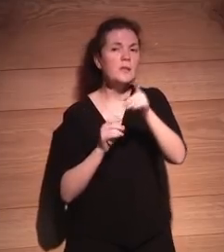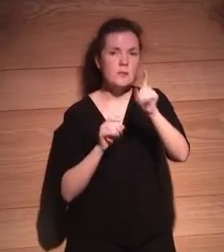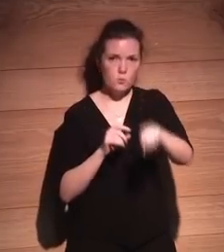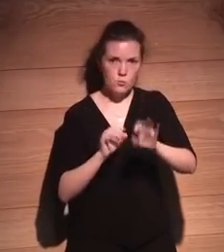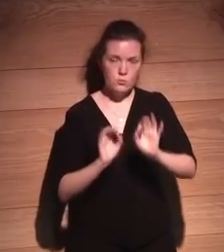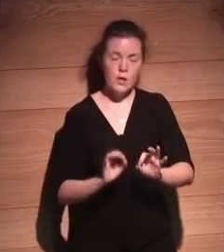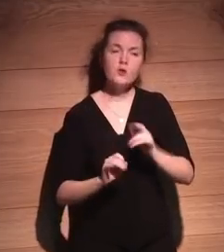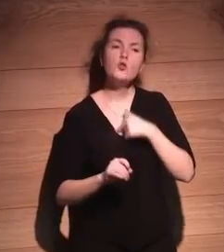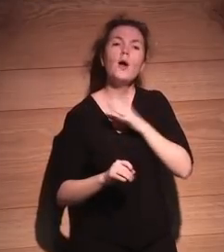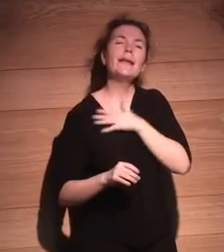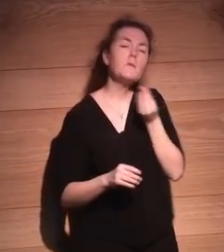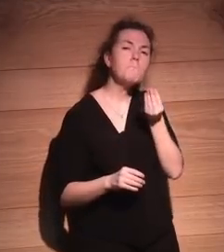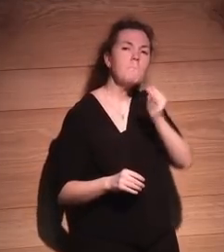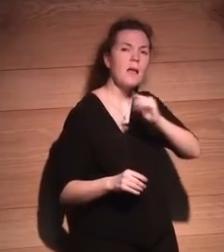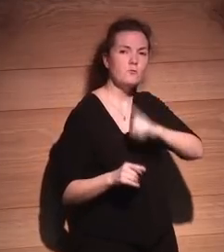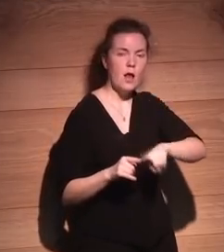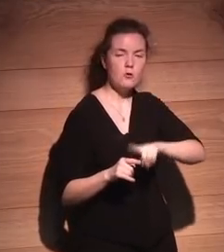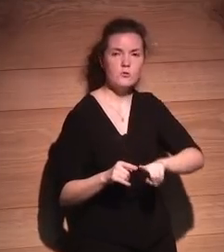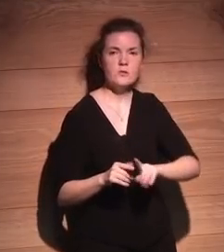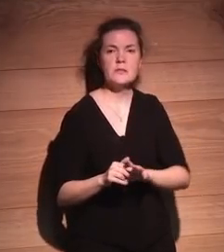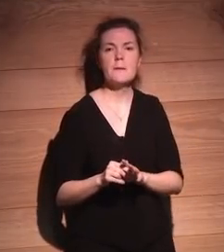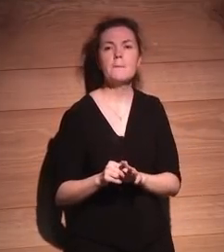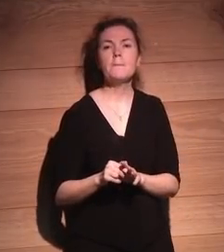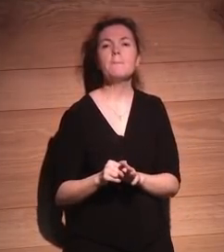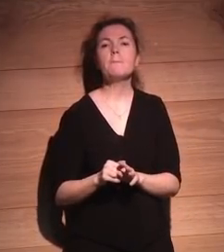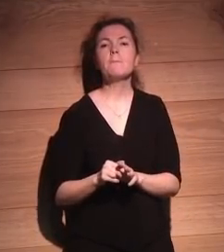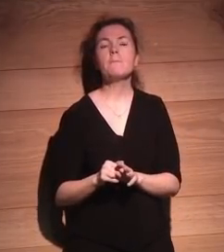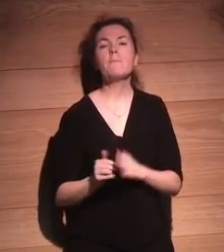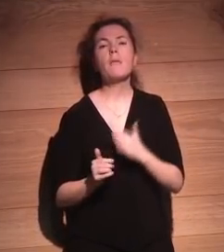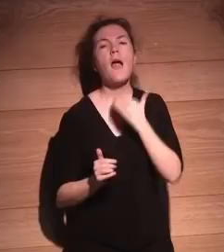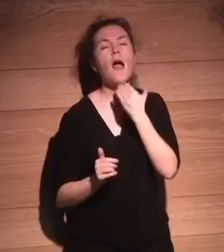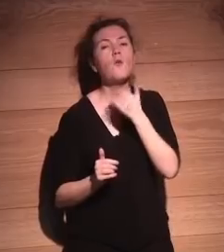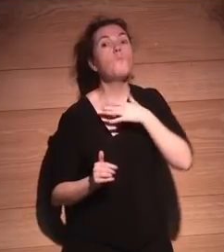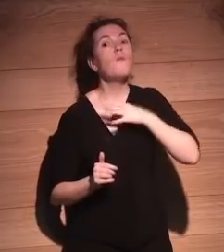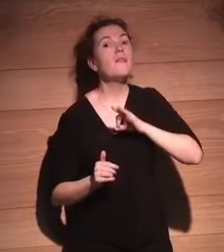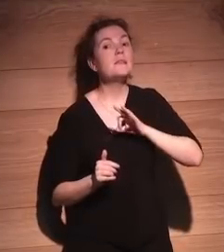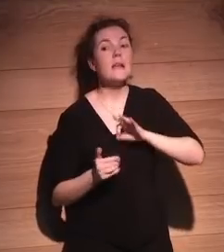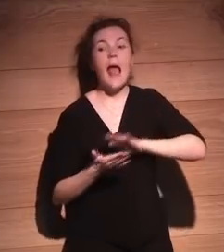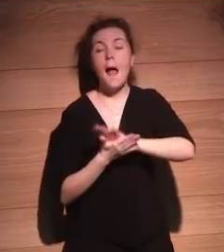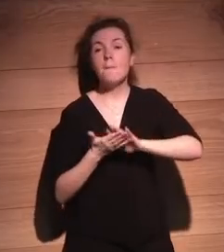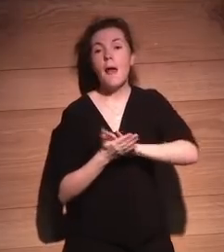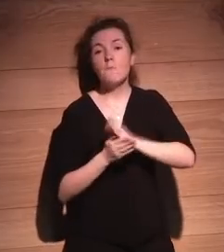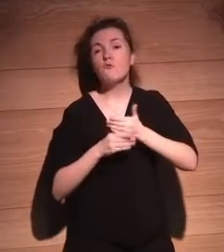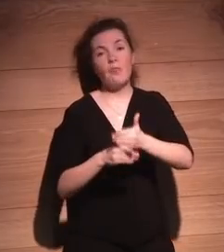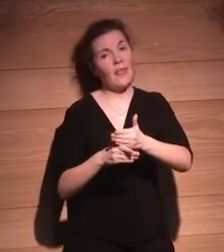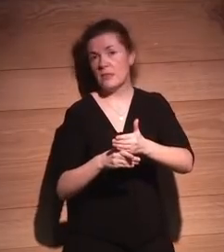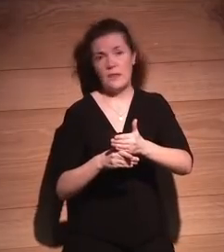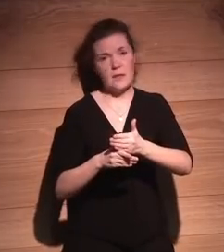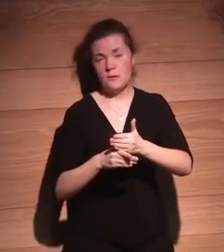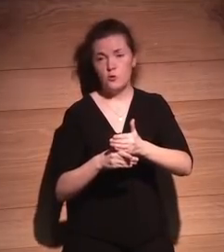que me gustaría apuntar es algo que quizá no hablamos lo suficientemente